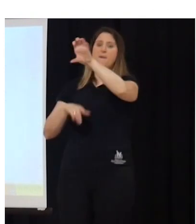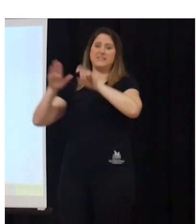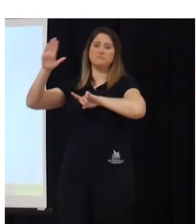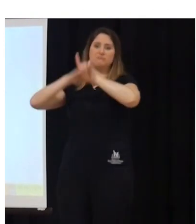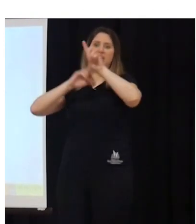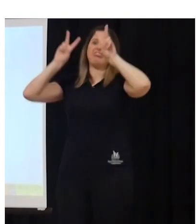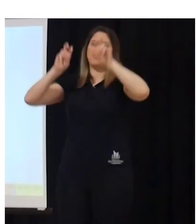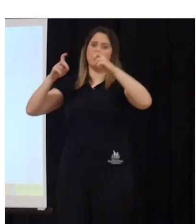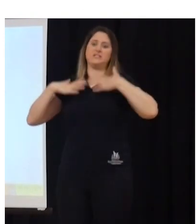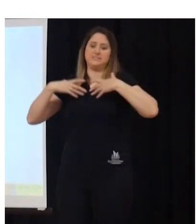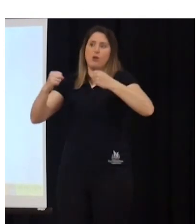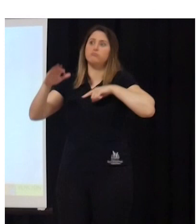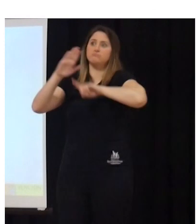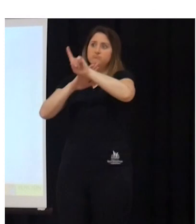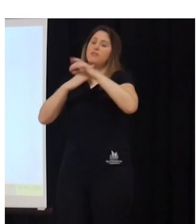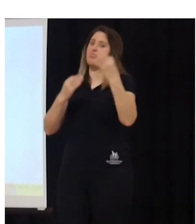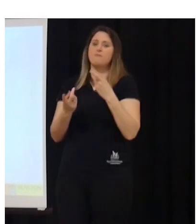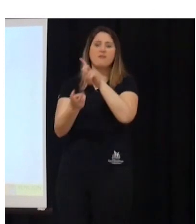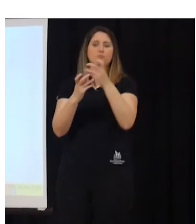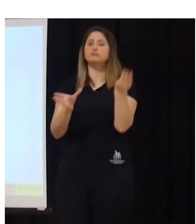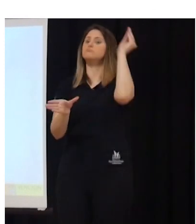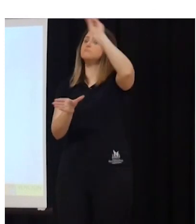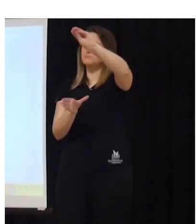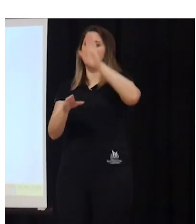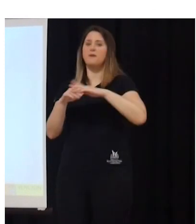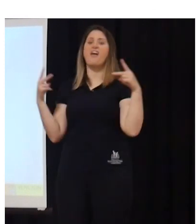aspectos sanitarios. Por tanto, reflexión.